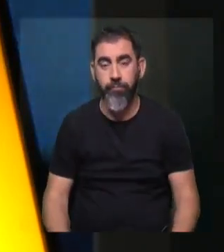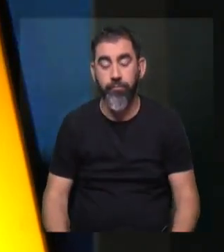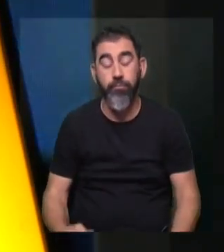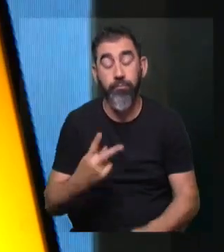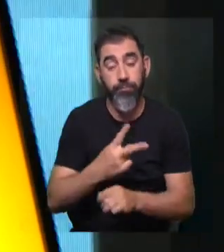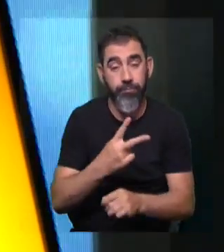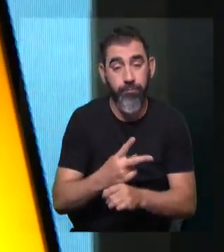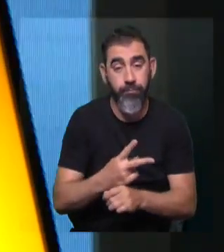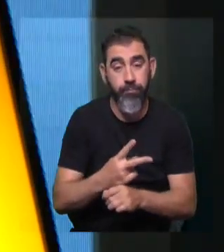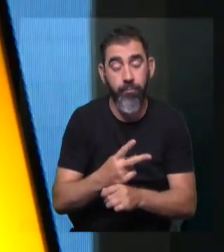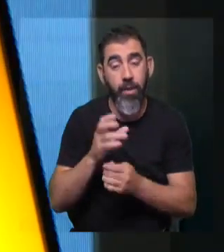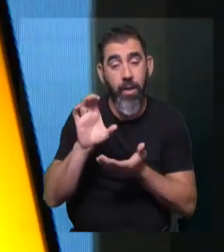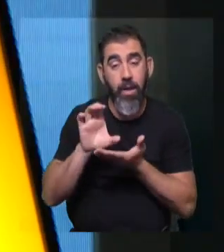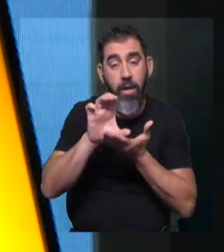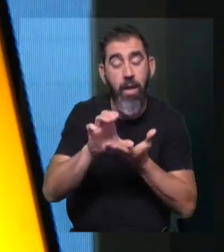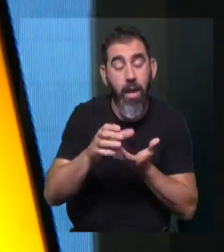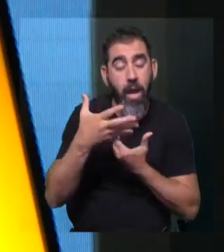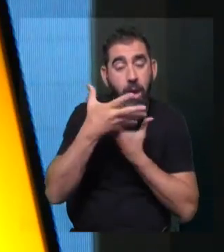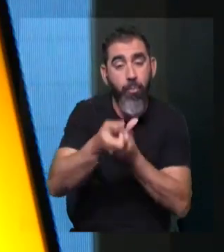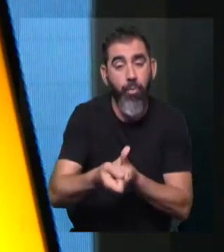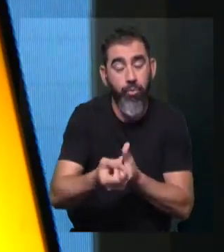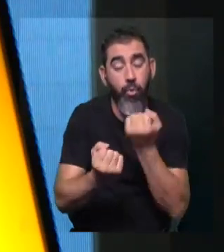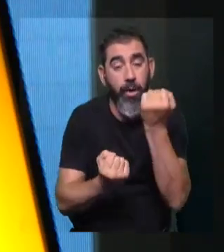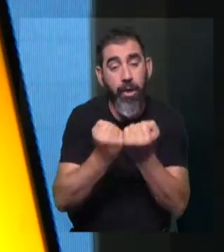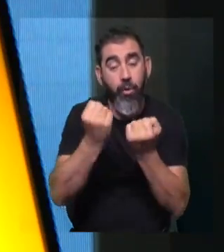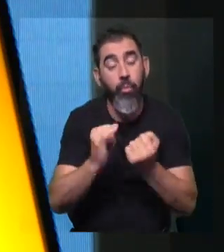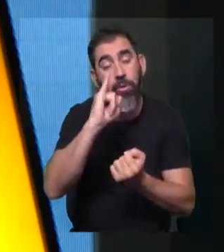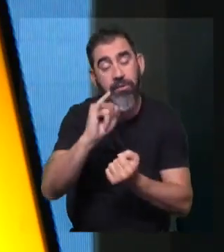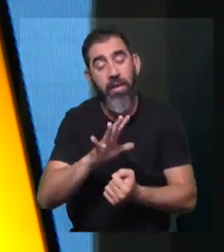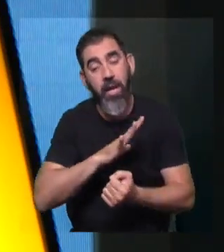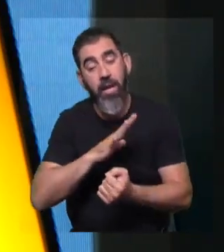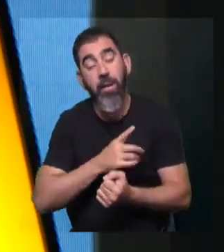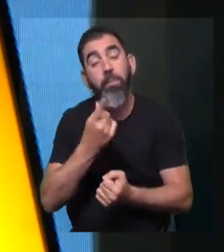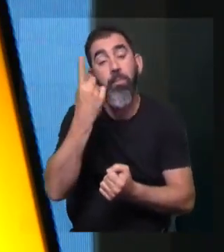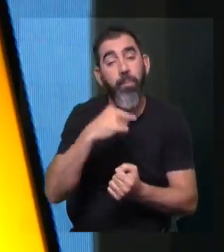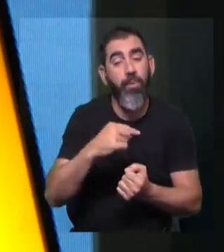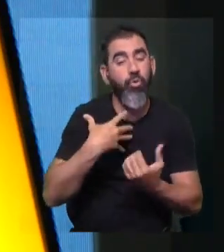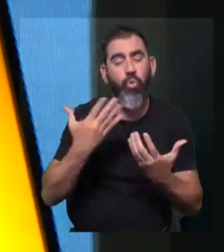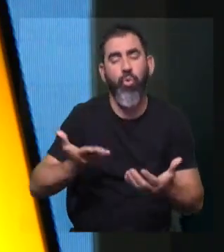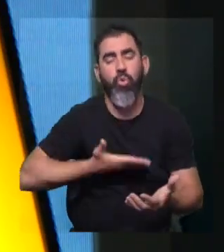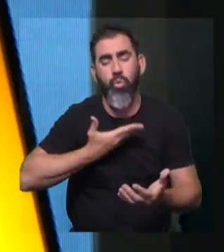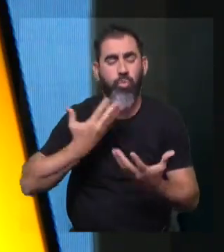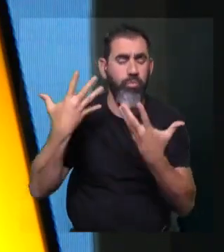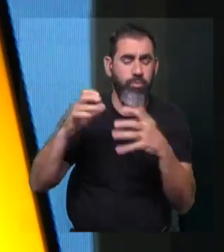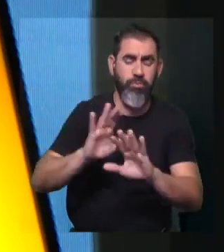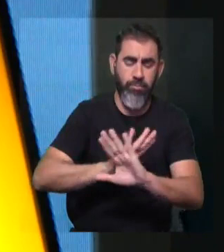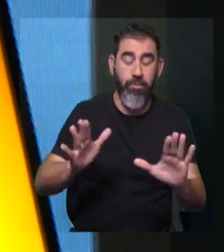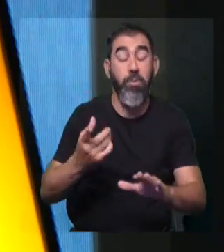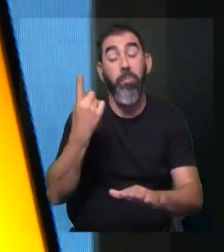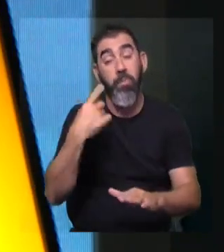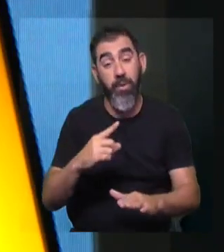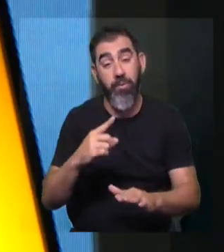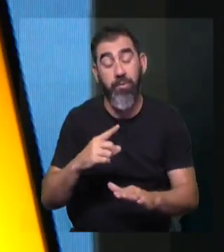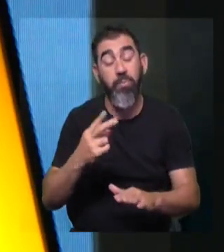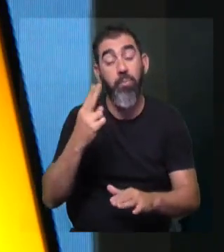segundo, los apoyos económicos sí están, pero están también, y yo no quiero quejarme de nadie, ni quiero decir nada, pero digo,